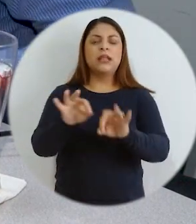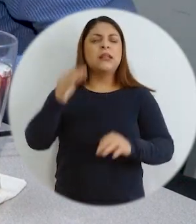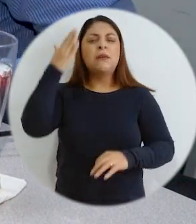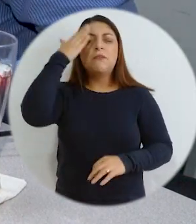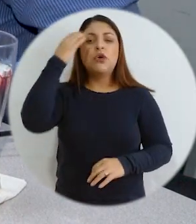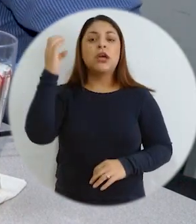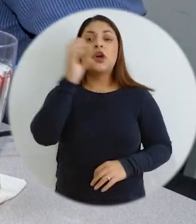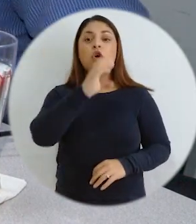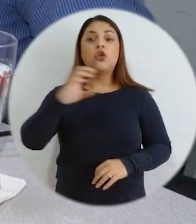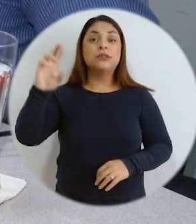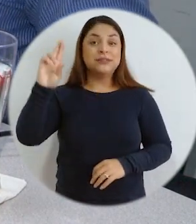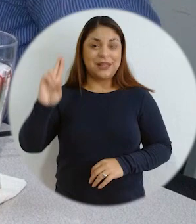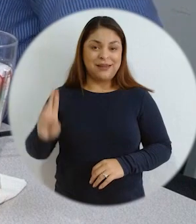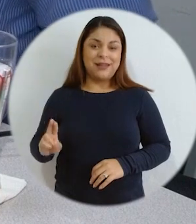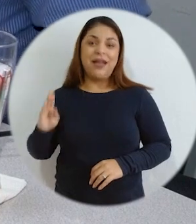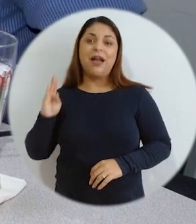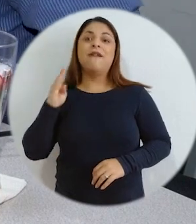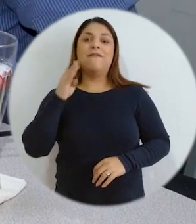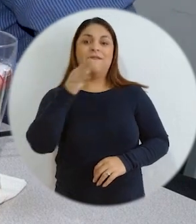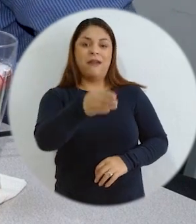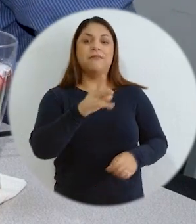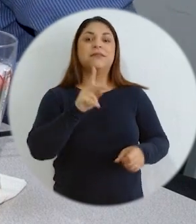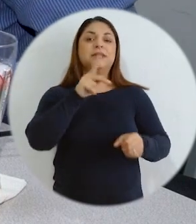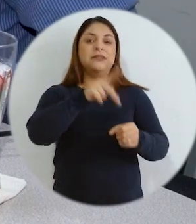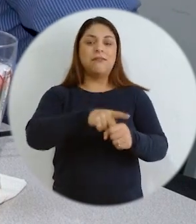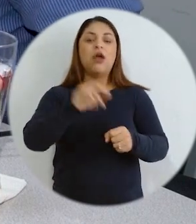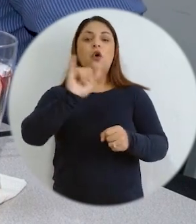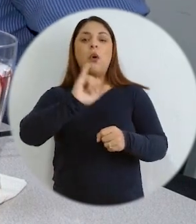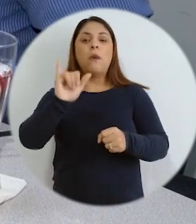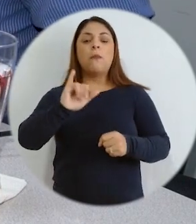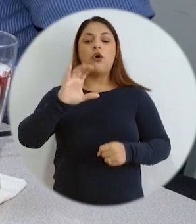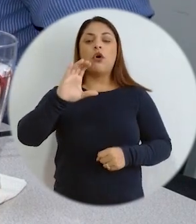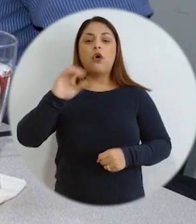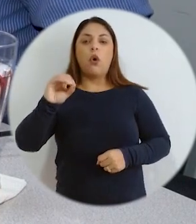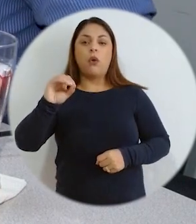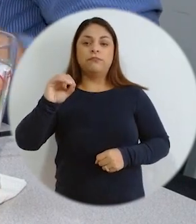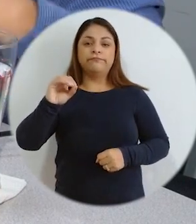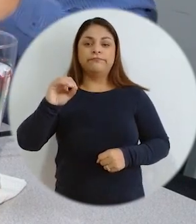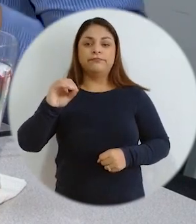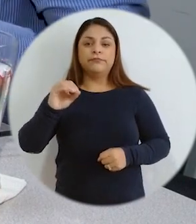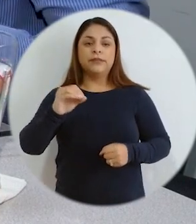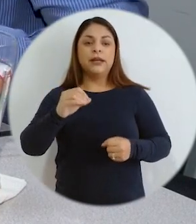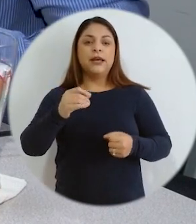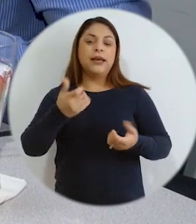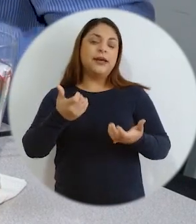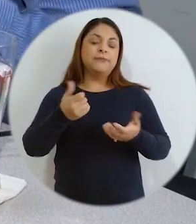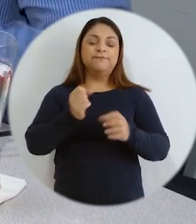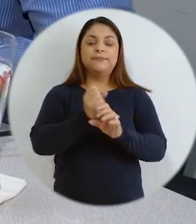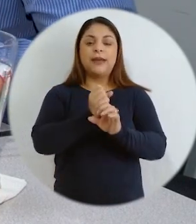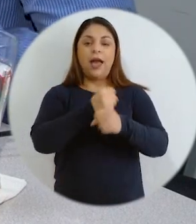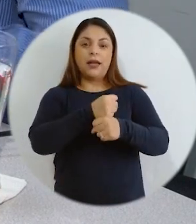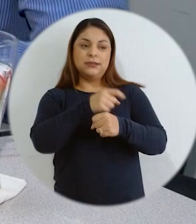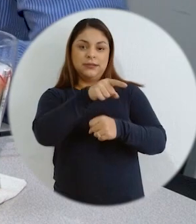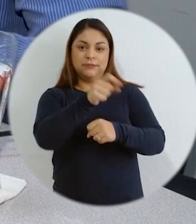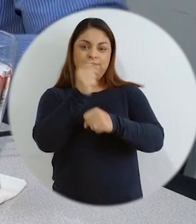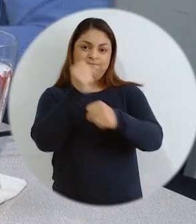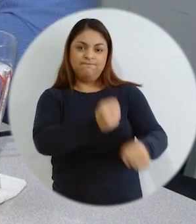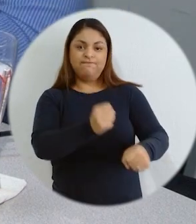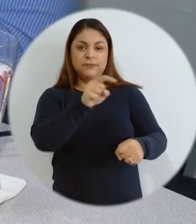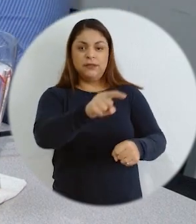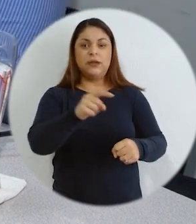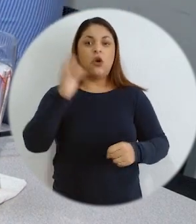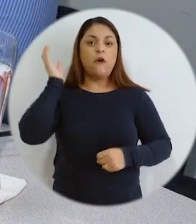muy relevante. Costa Rica es coanfitriona de esta conferencia. Entonces ahí resalta el